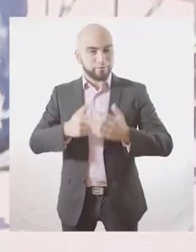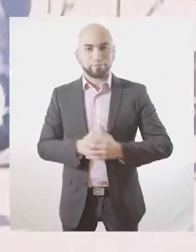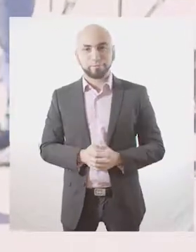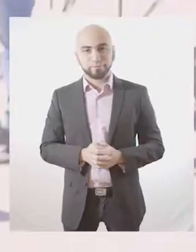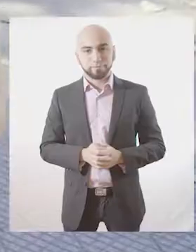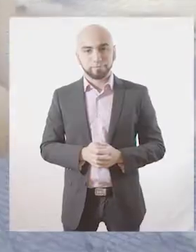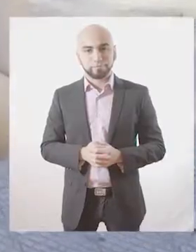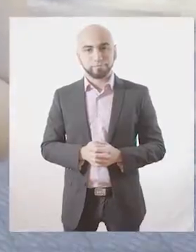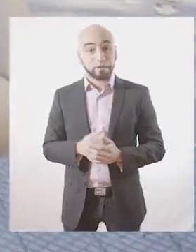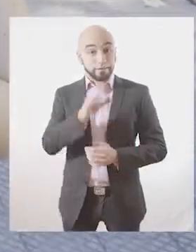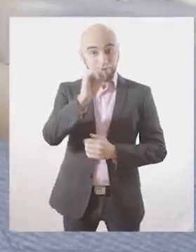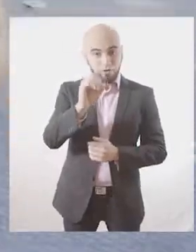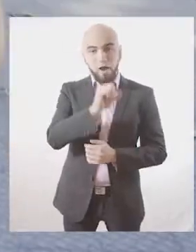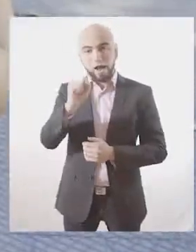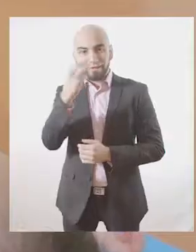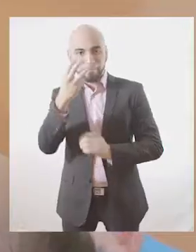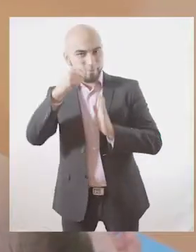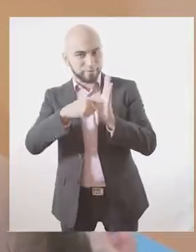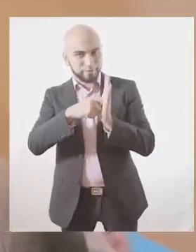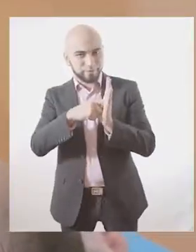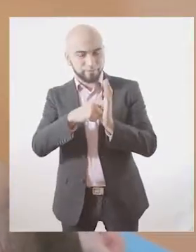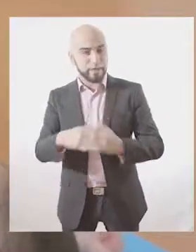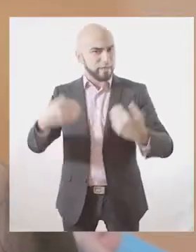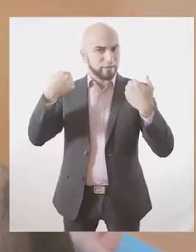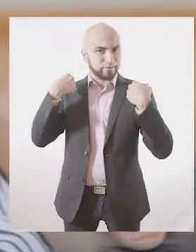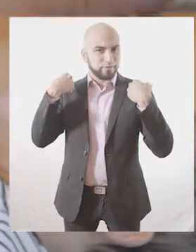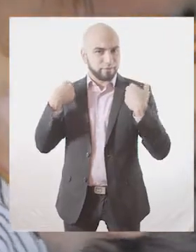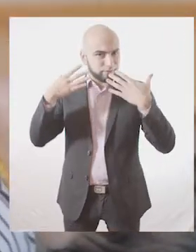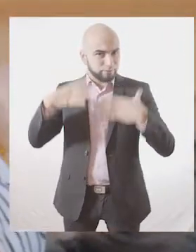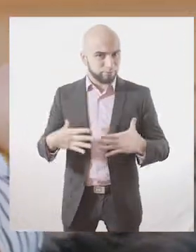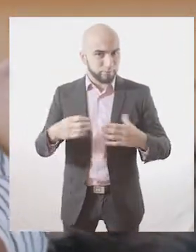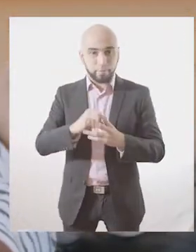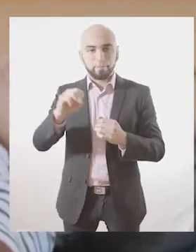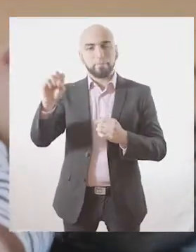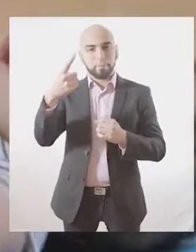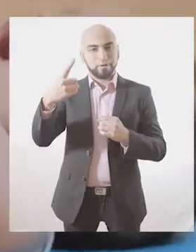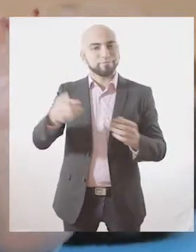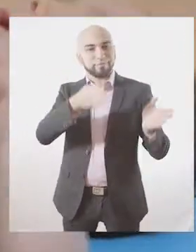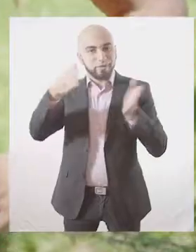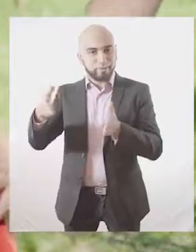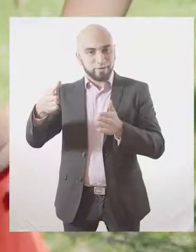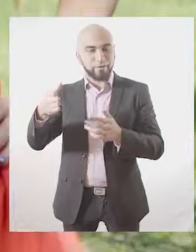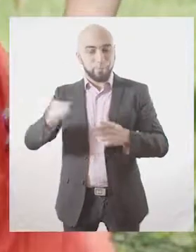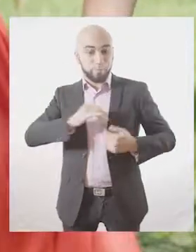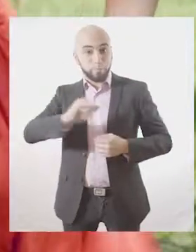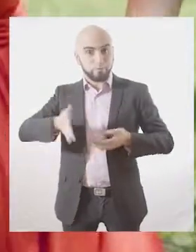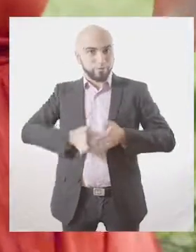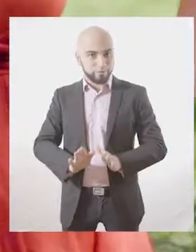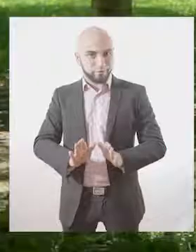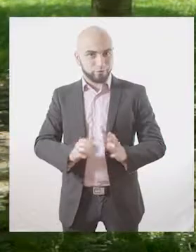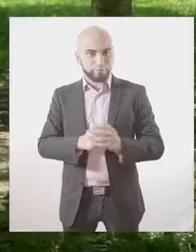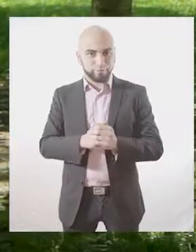Posparto activo 0 a 3 meses. Ejercicios físicos del primer trimestre del posparto. Posparto